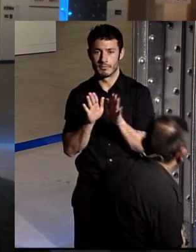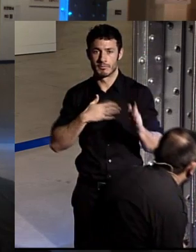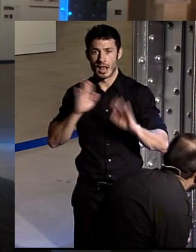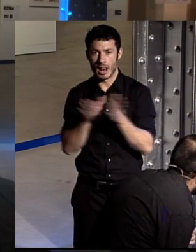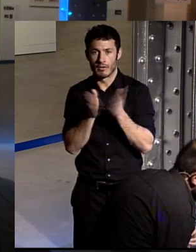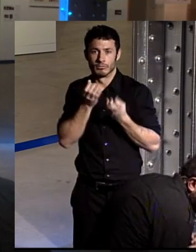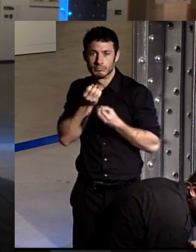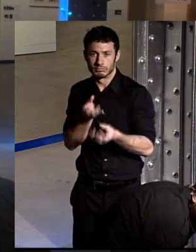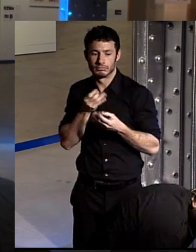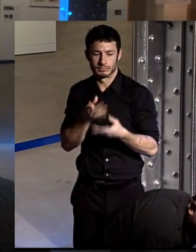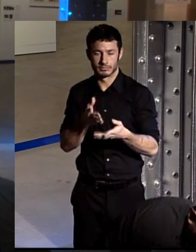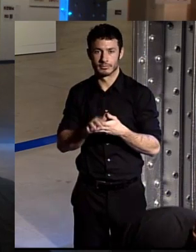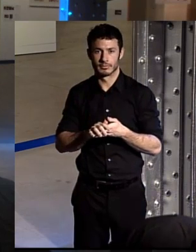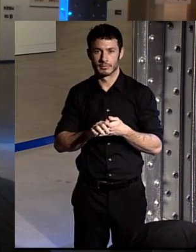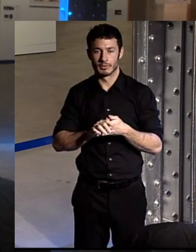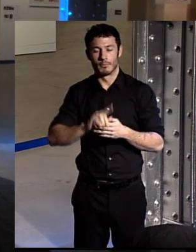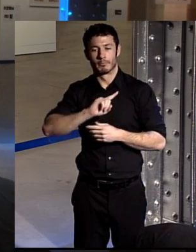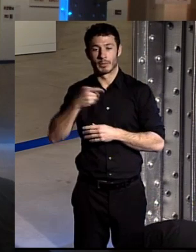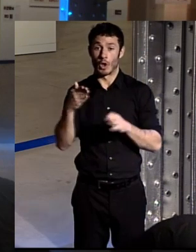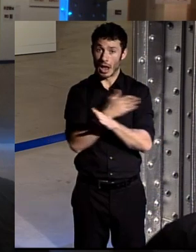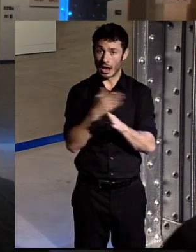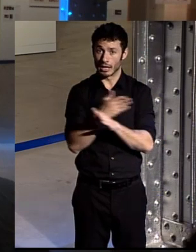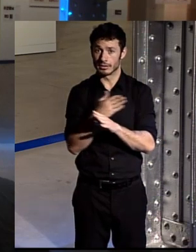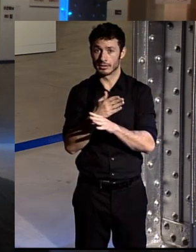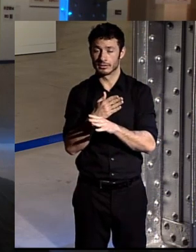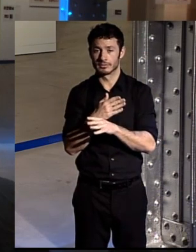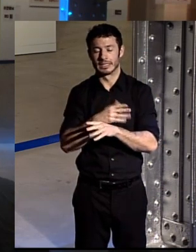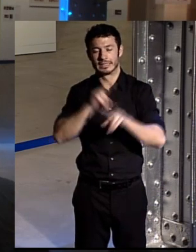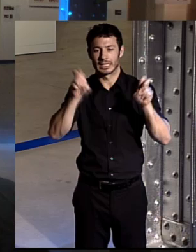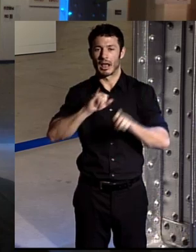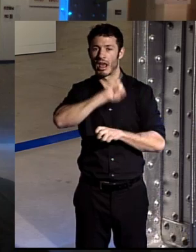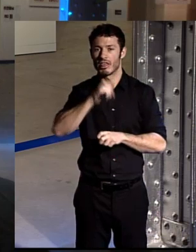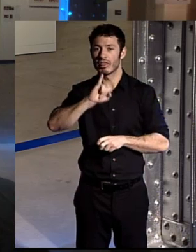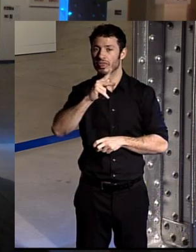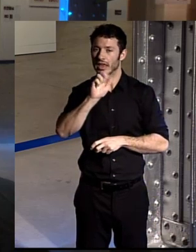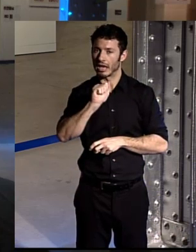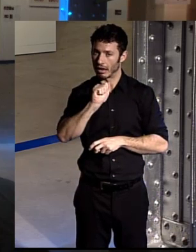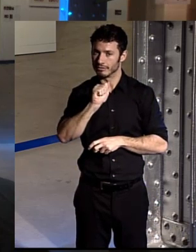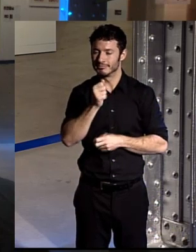pero antes me han pedido que os cuente algo sobre el virus Zika.